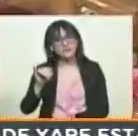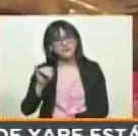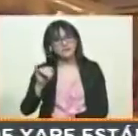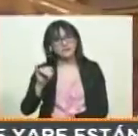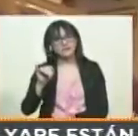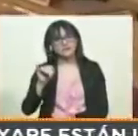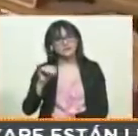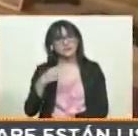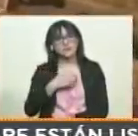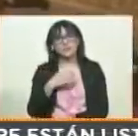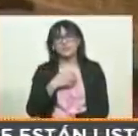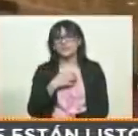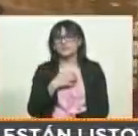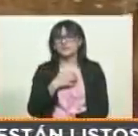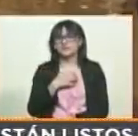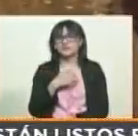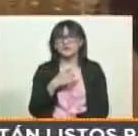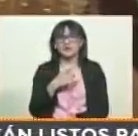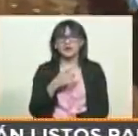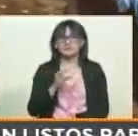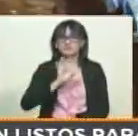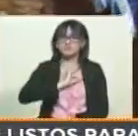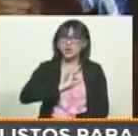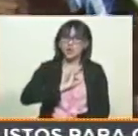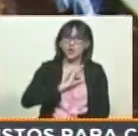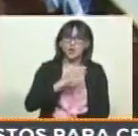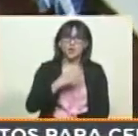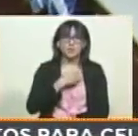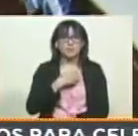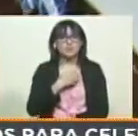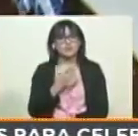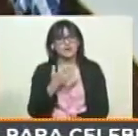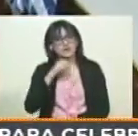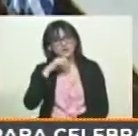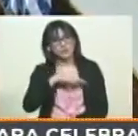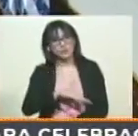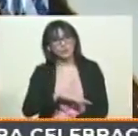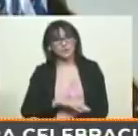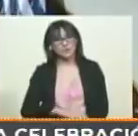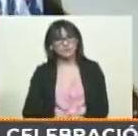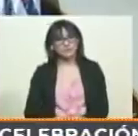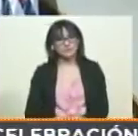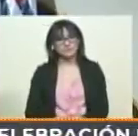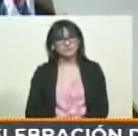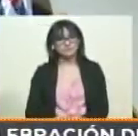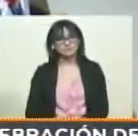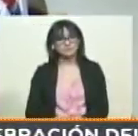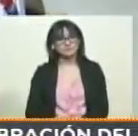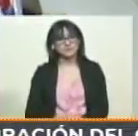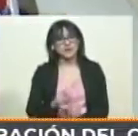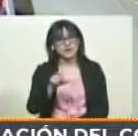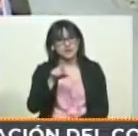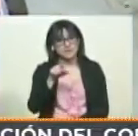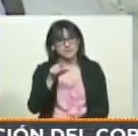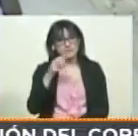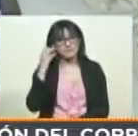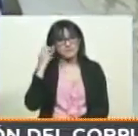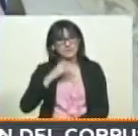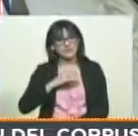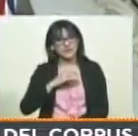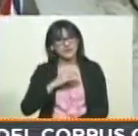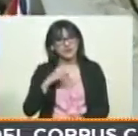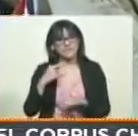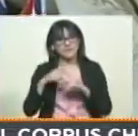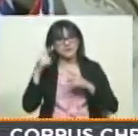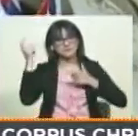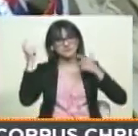con ese ejemplo, no podían con esa herencia, no podían con ese legado histórico. Y fueron el comandante Fidel y el comandante